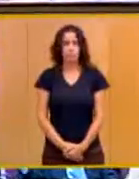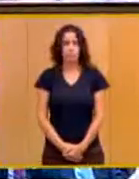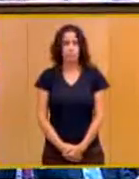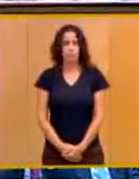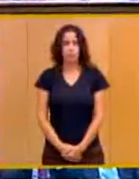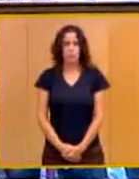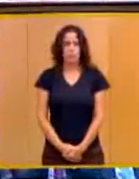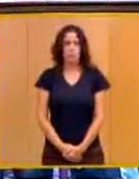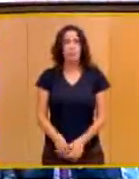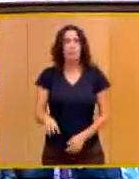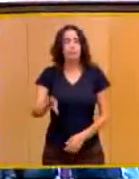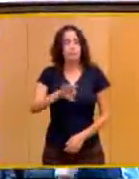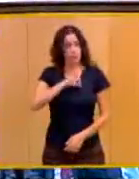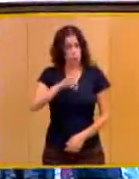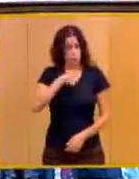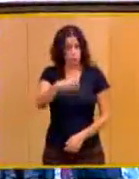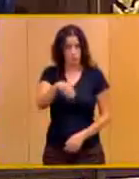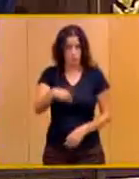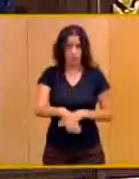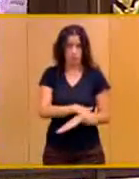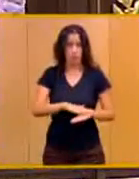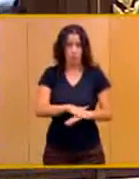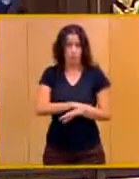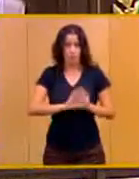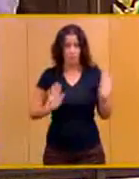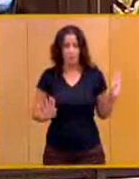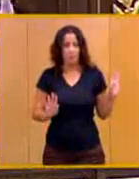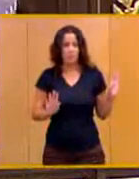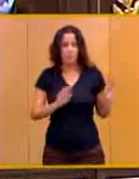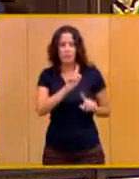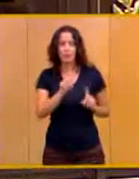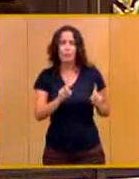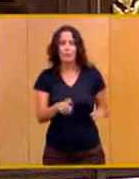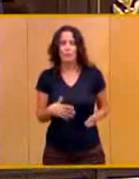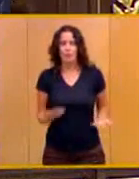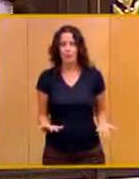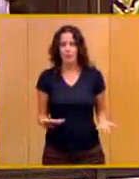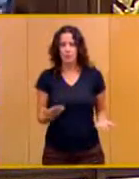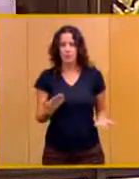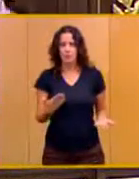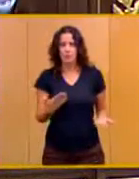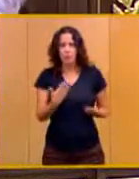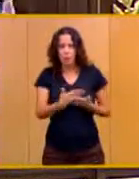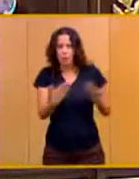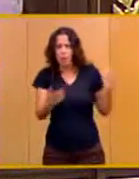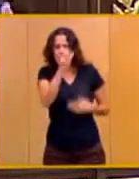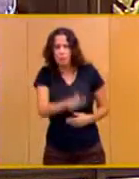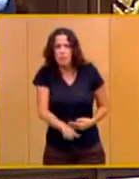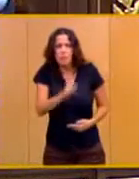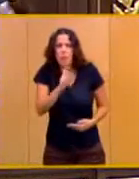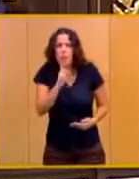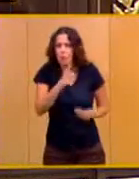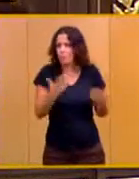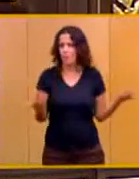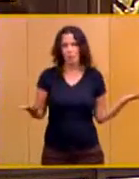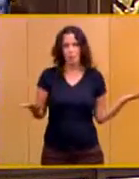Señor presidente del Gobierno, la pregunta es ¿cómo se puede confiar en usted? ¿Por qué tenemos nosotros que